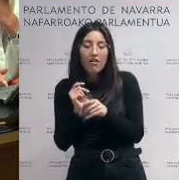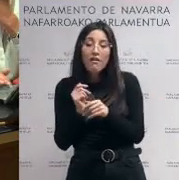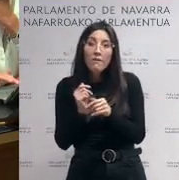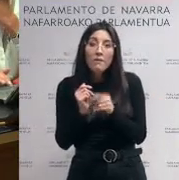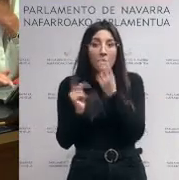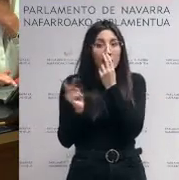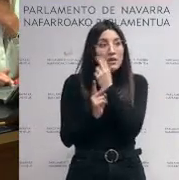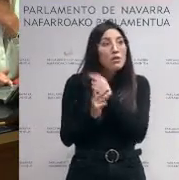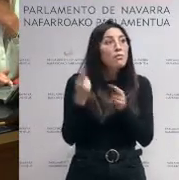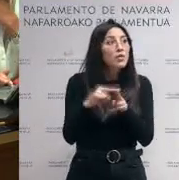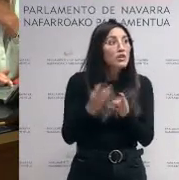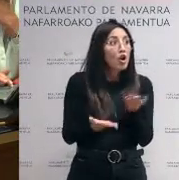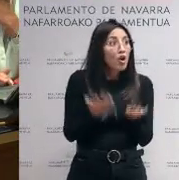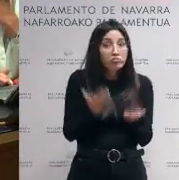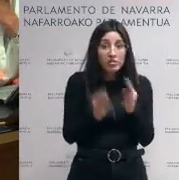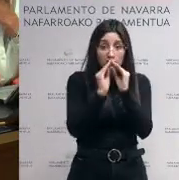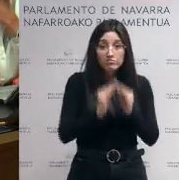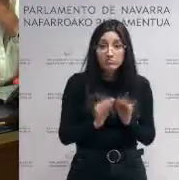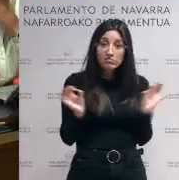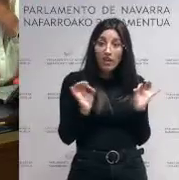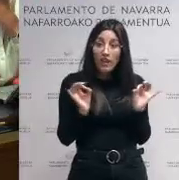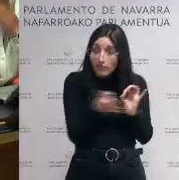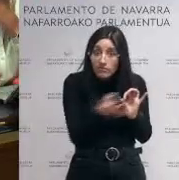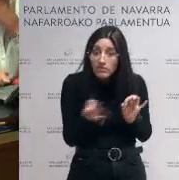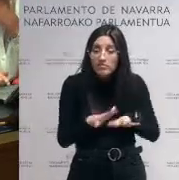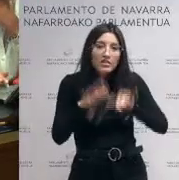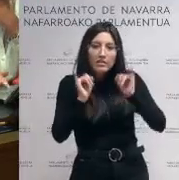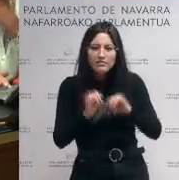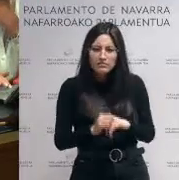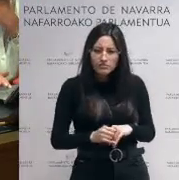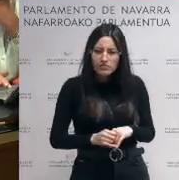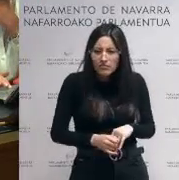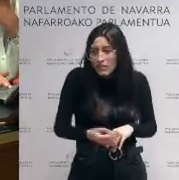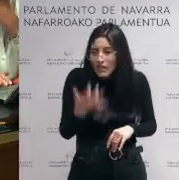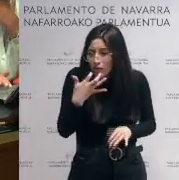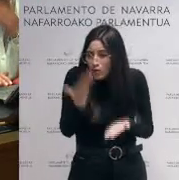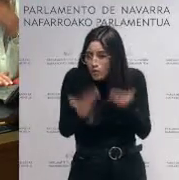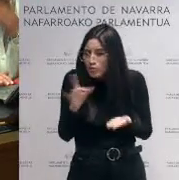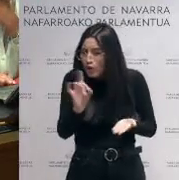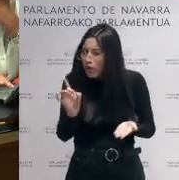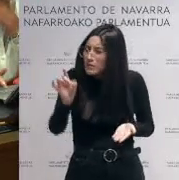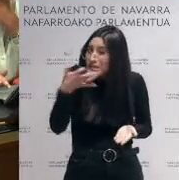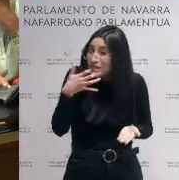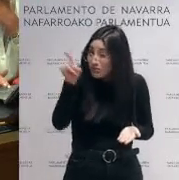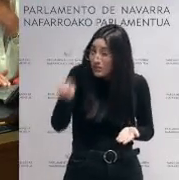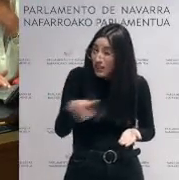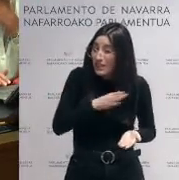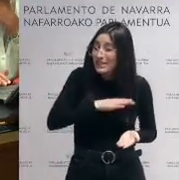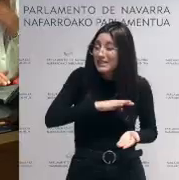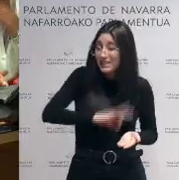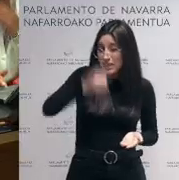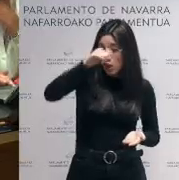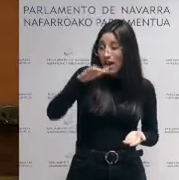justas ni eficientes. Porque no es justo, señora Nazorriz, y si no salga aquí y me explica el nivel de la